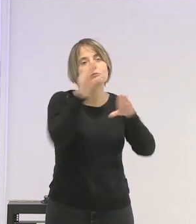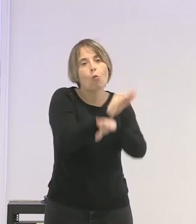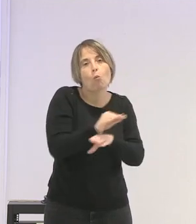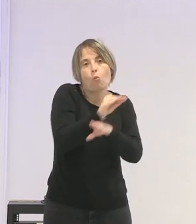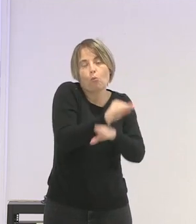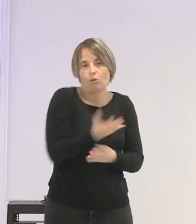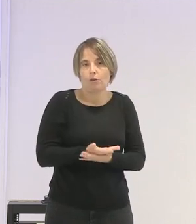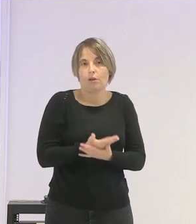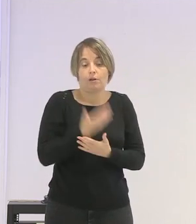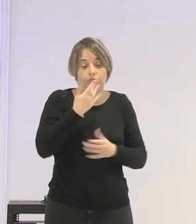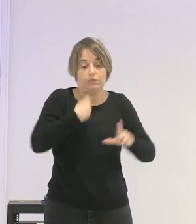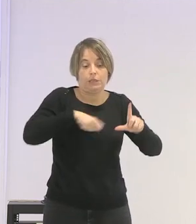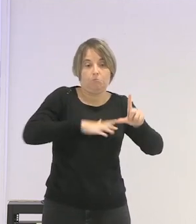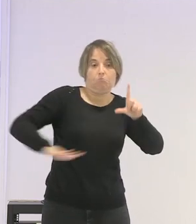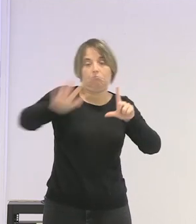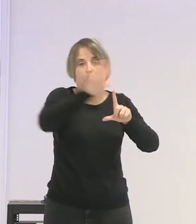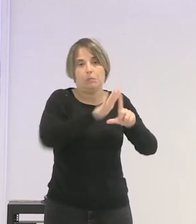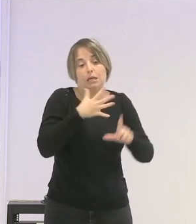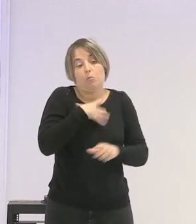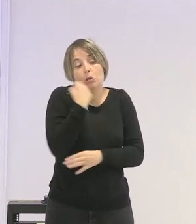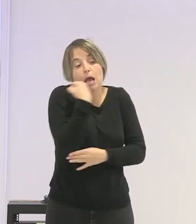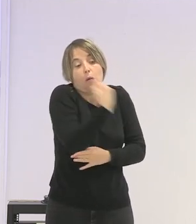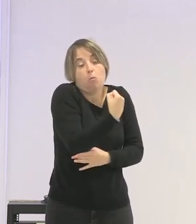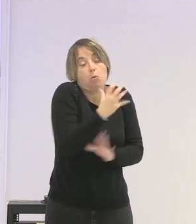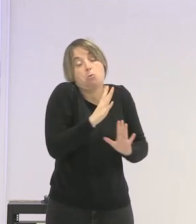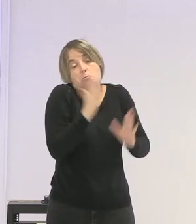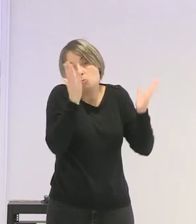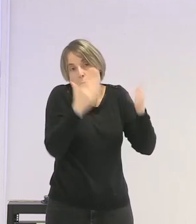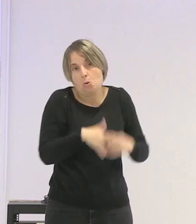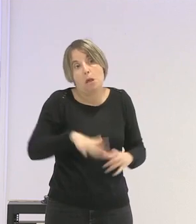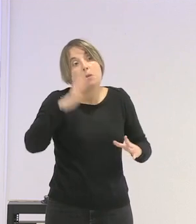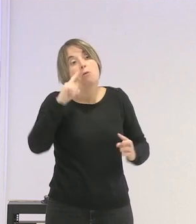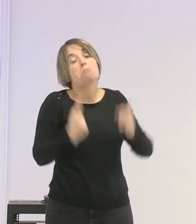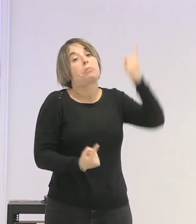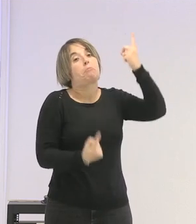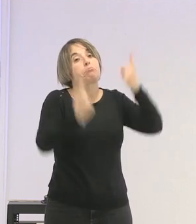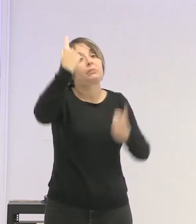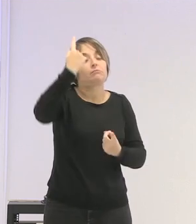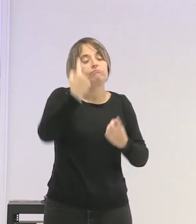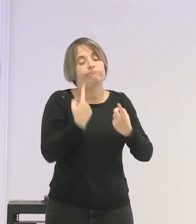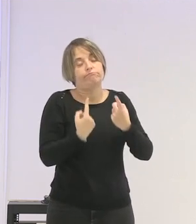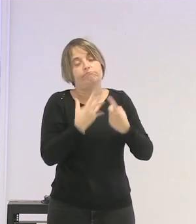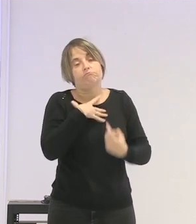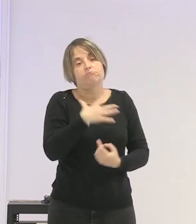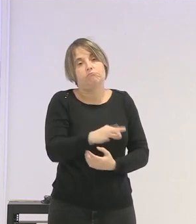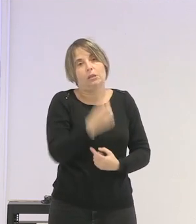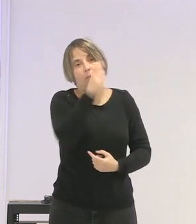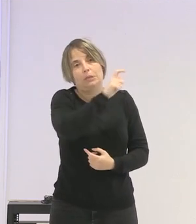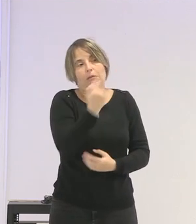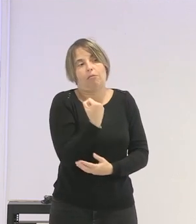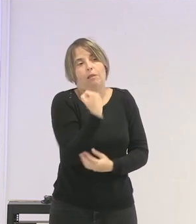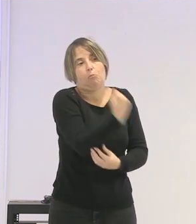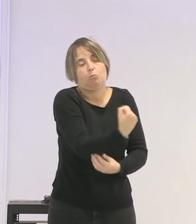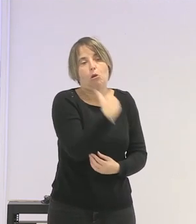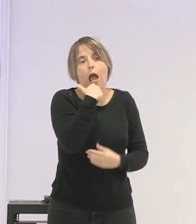creo que en el Estado español tendría un poco apoyo, pero bueno, nunca hay que descartar que este tipo de cosas enganchen por lo